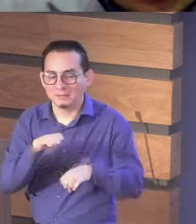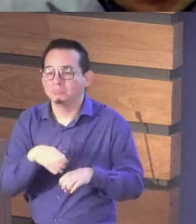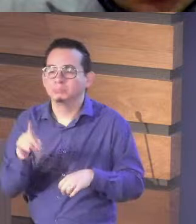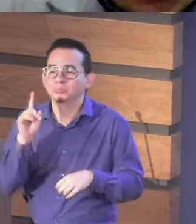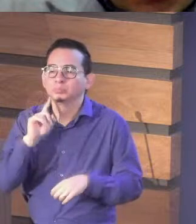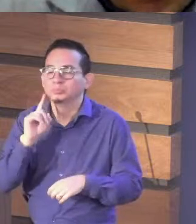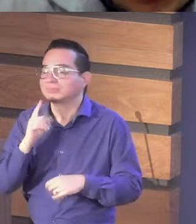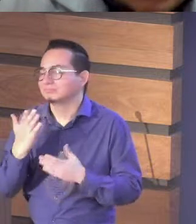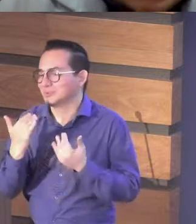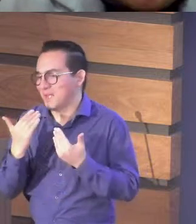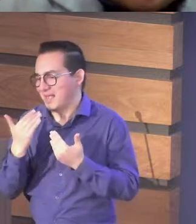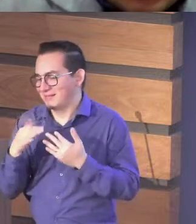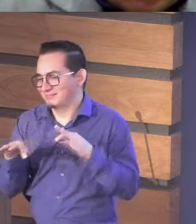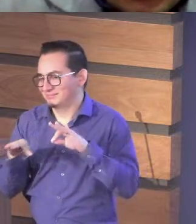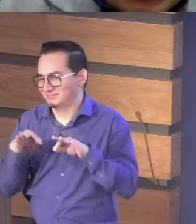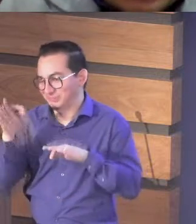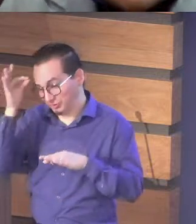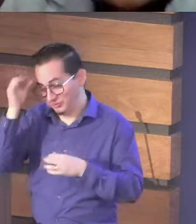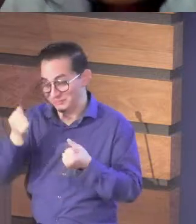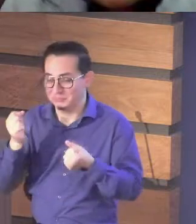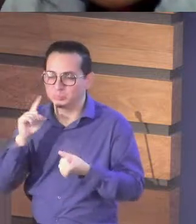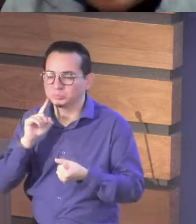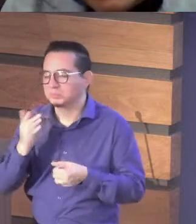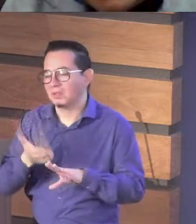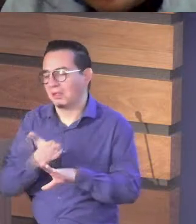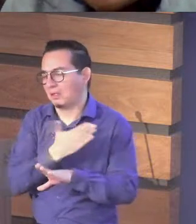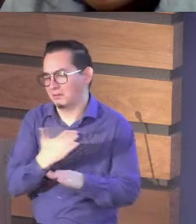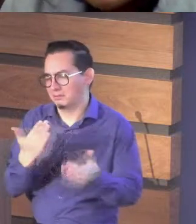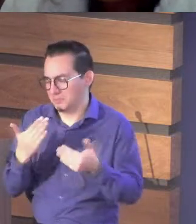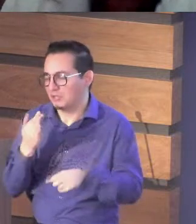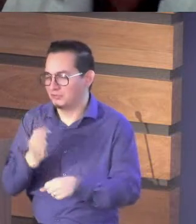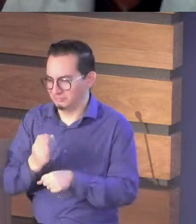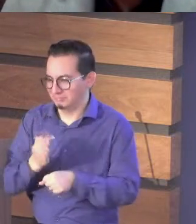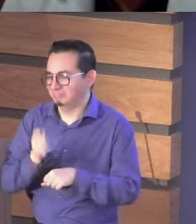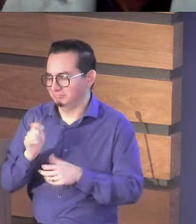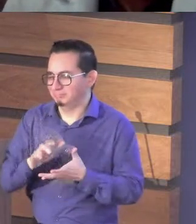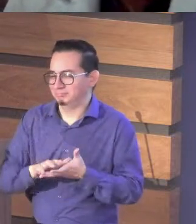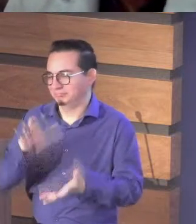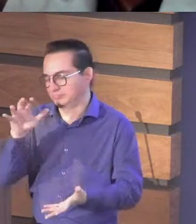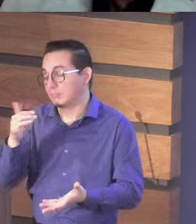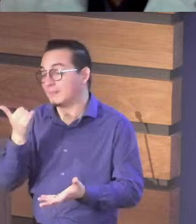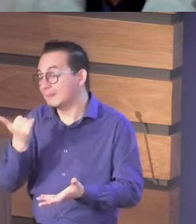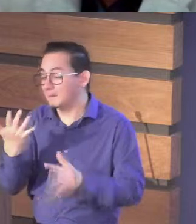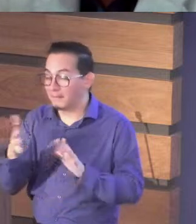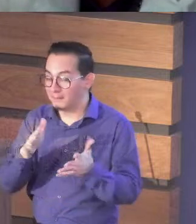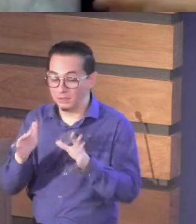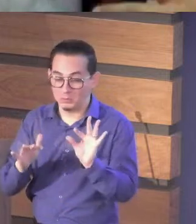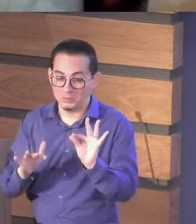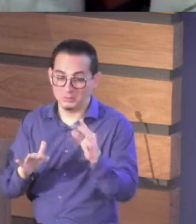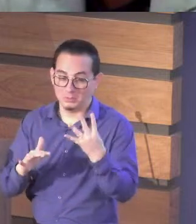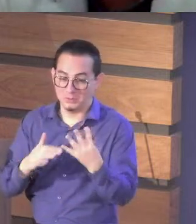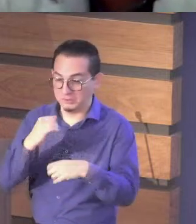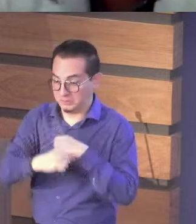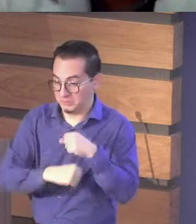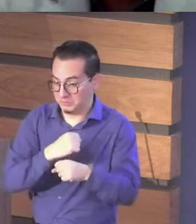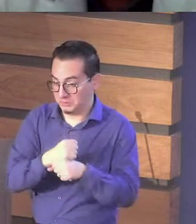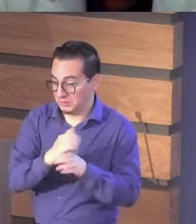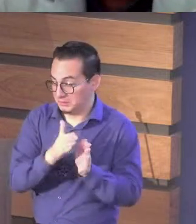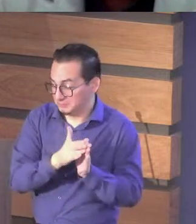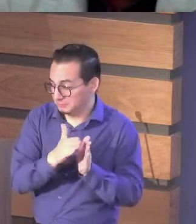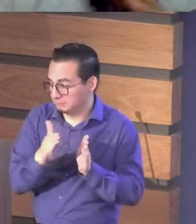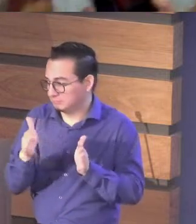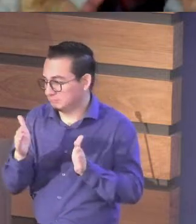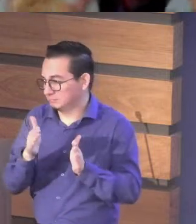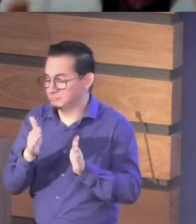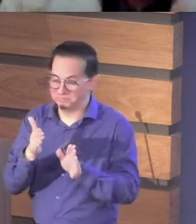situación. Y el promedio de edad iba de 44 años con un rango que va desde más o menos 18 años.